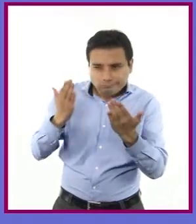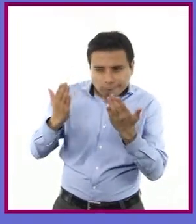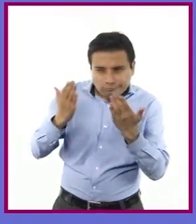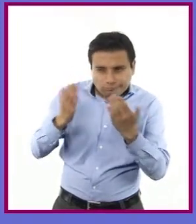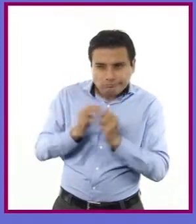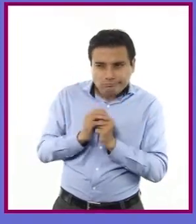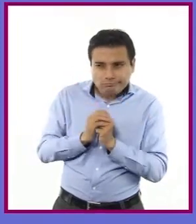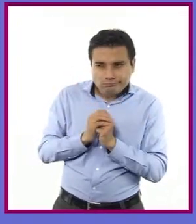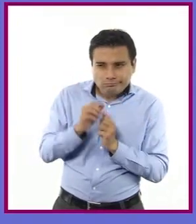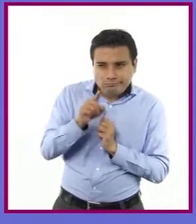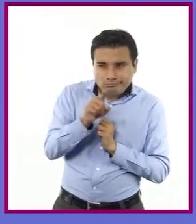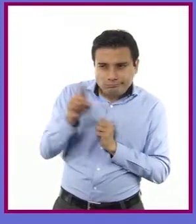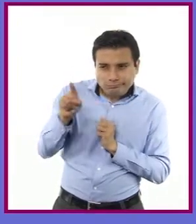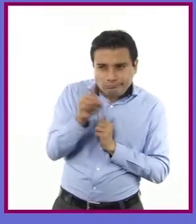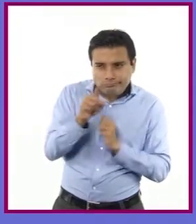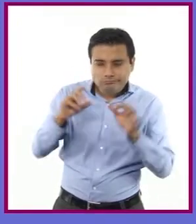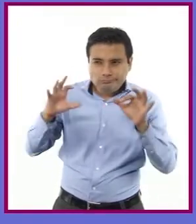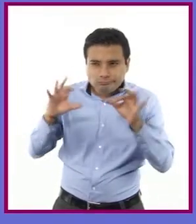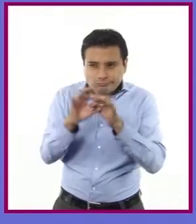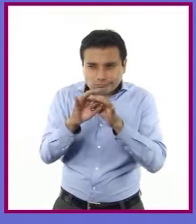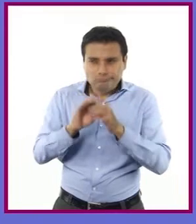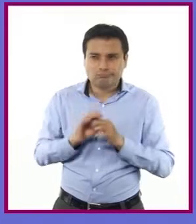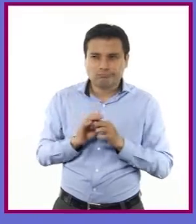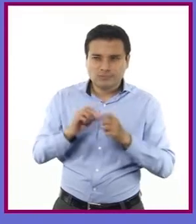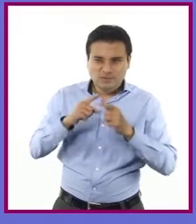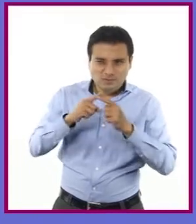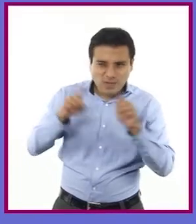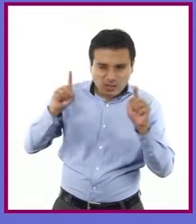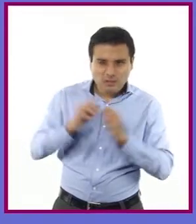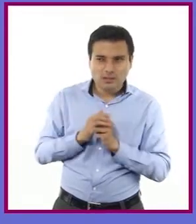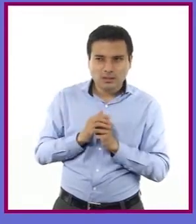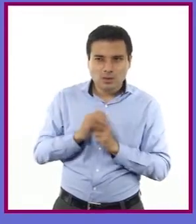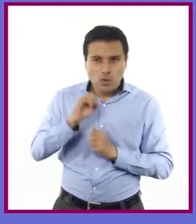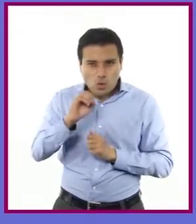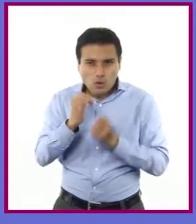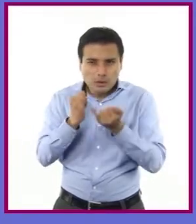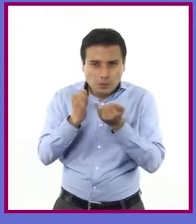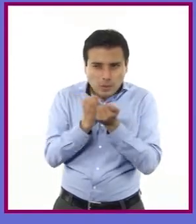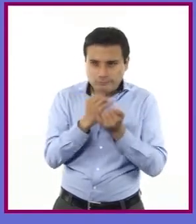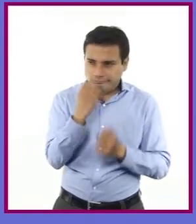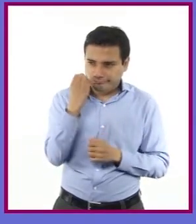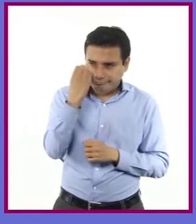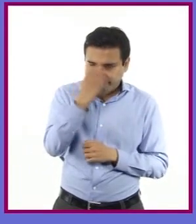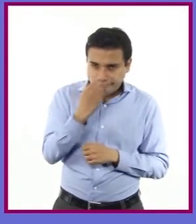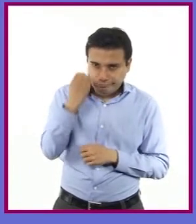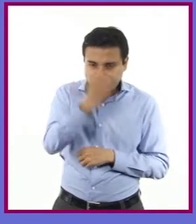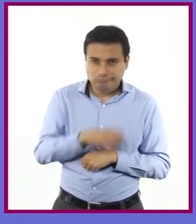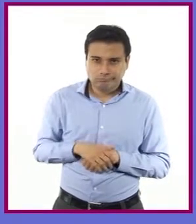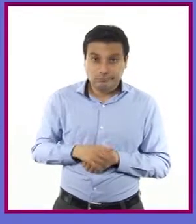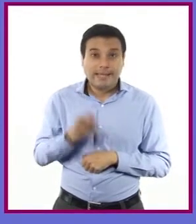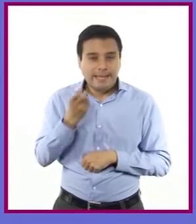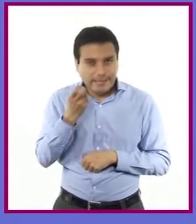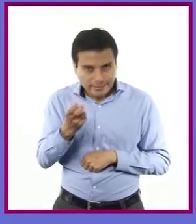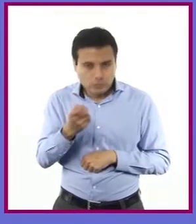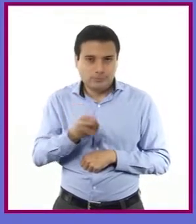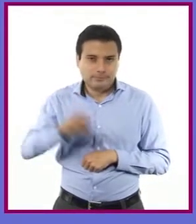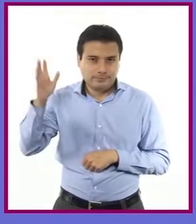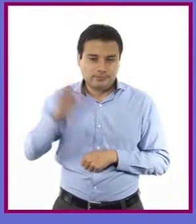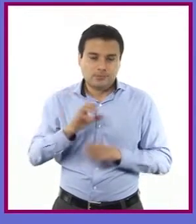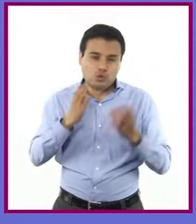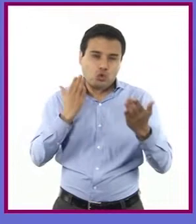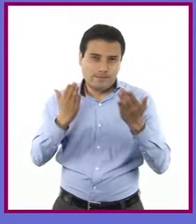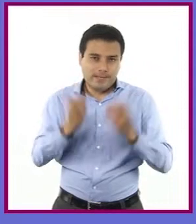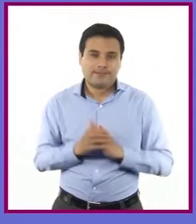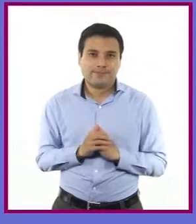relación, de contrastar alguna diferencia o similitud entre ellas. Una vez que